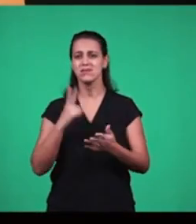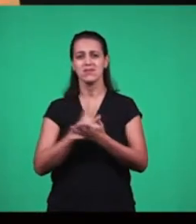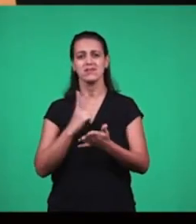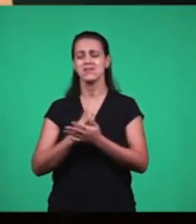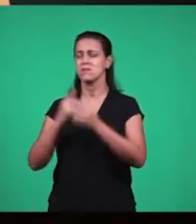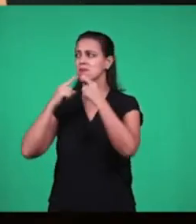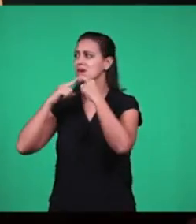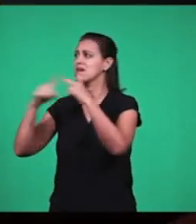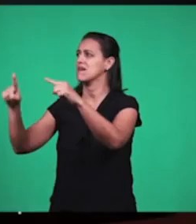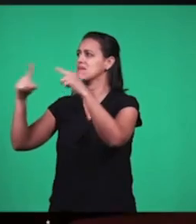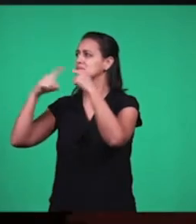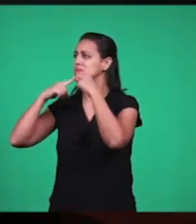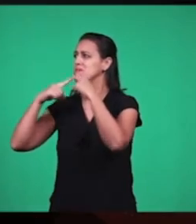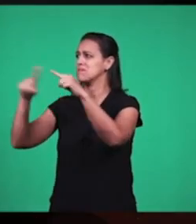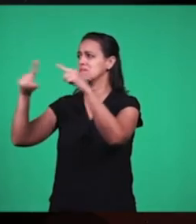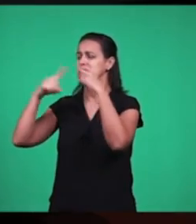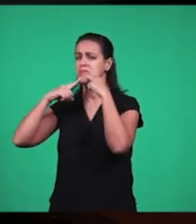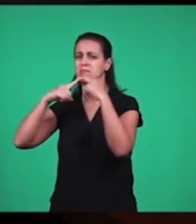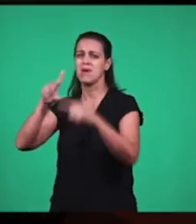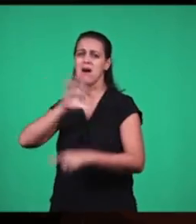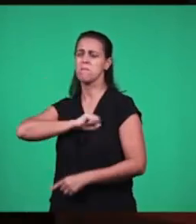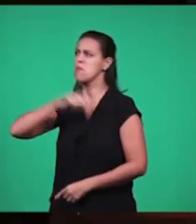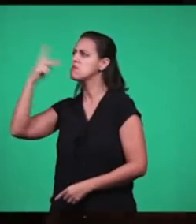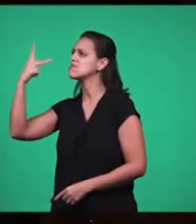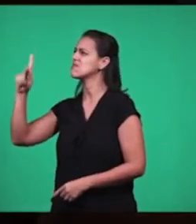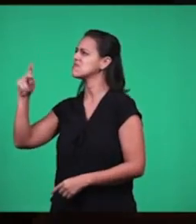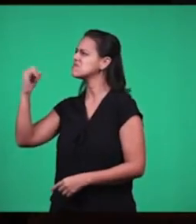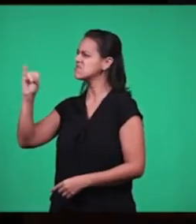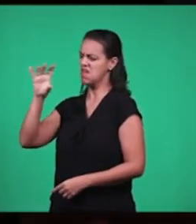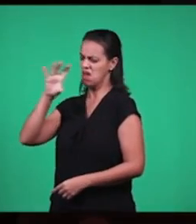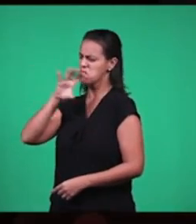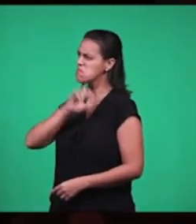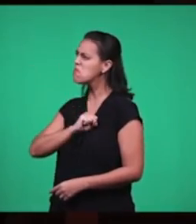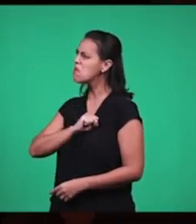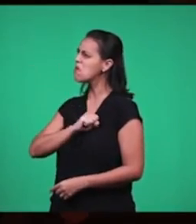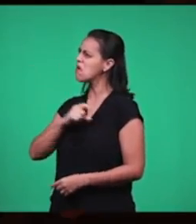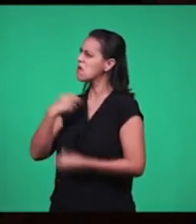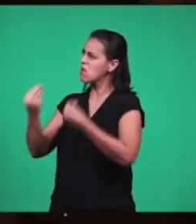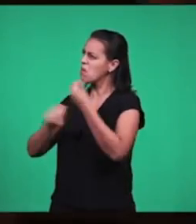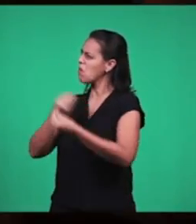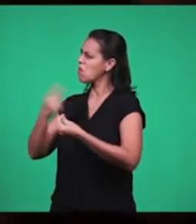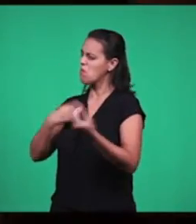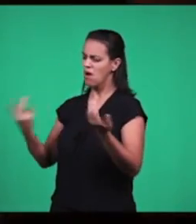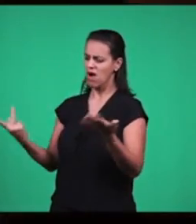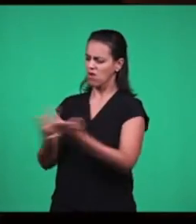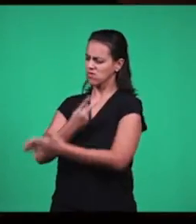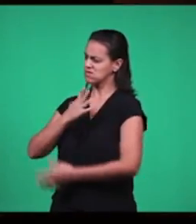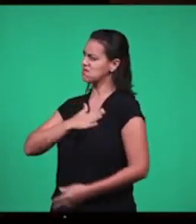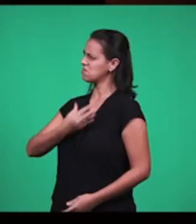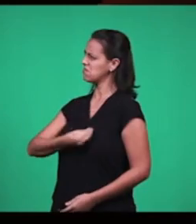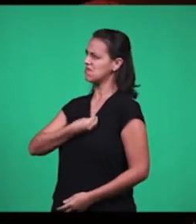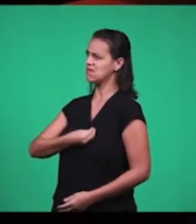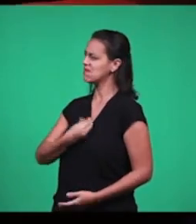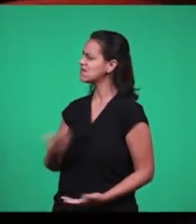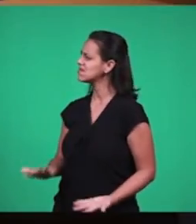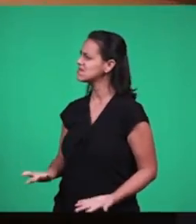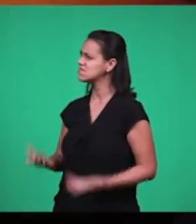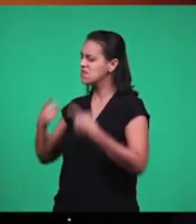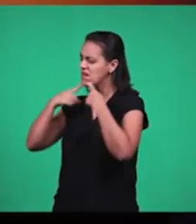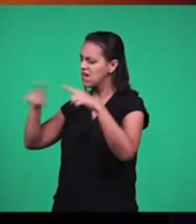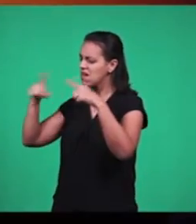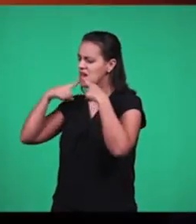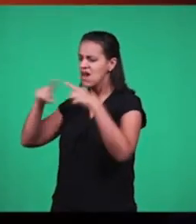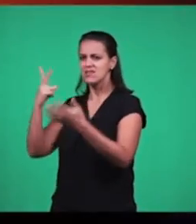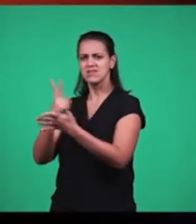Dios, colocando su amor a prueba. Si Dios me amase, no tendría que haberme tratado de esta manera, decía